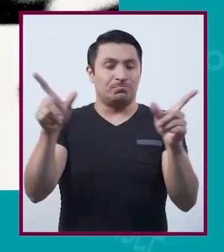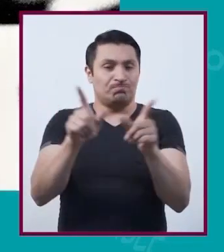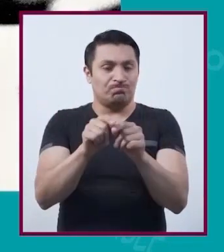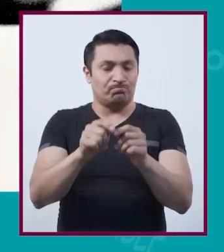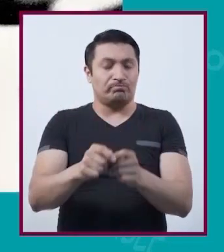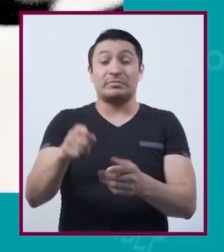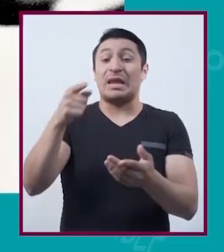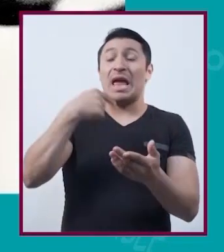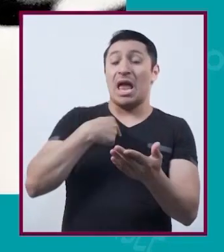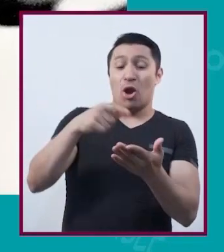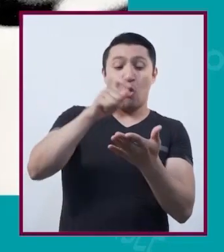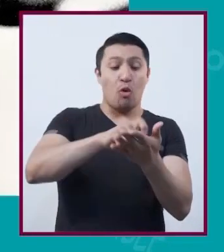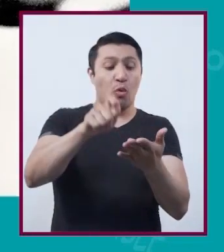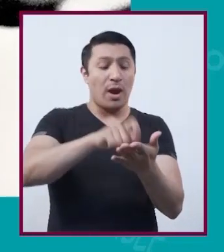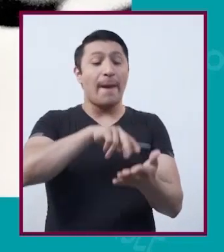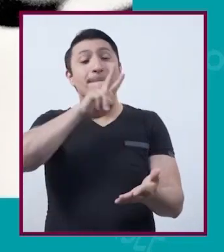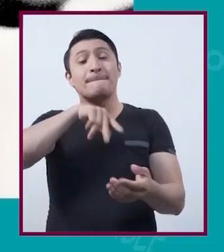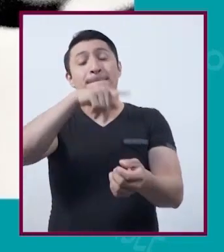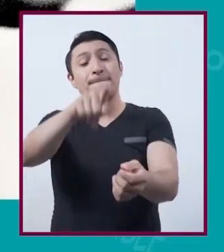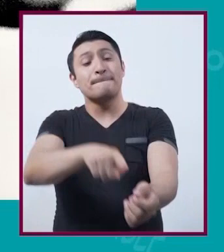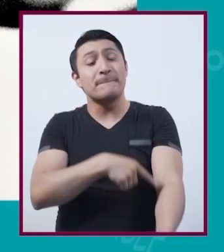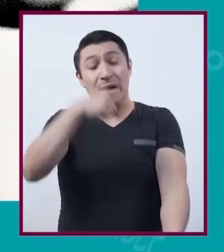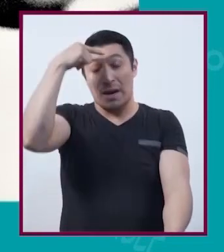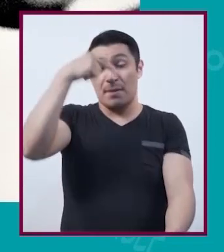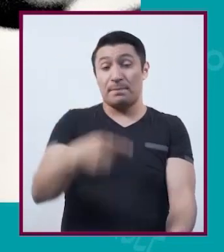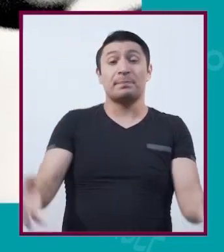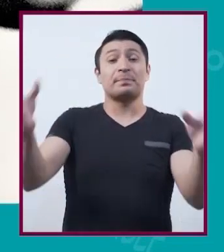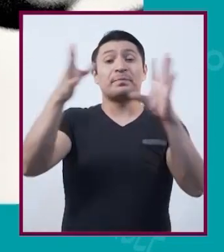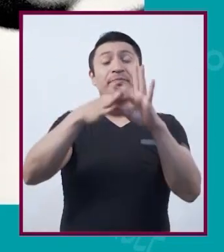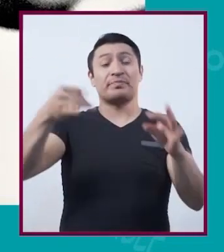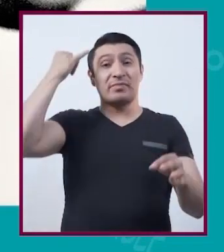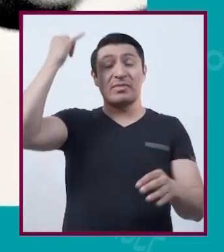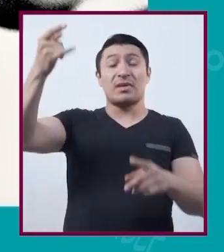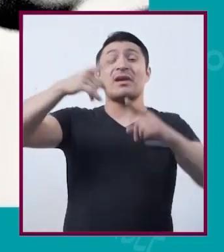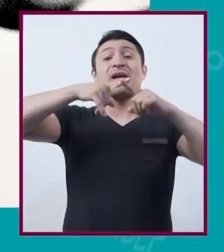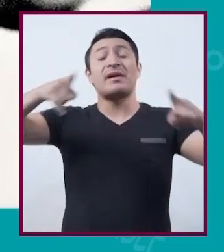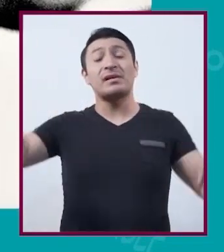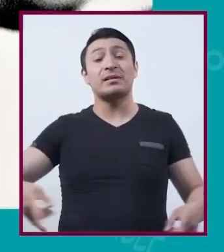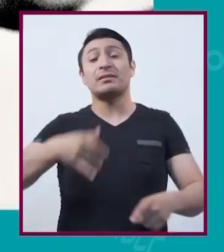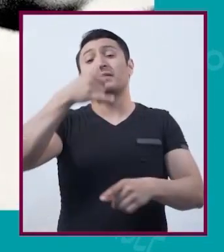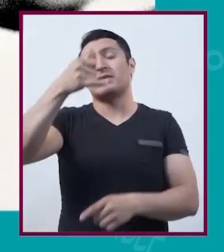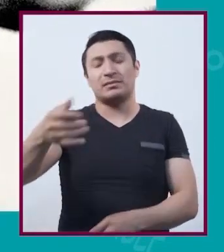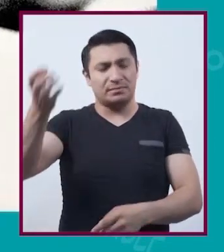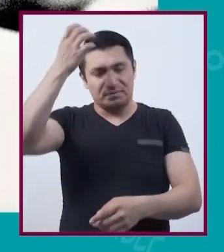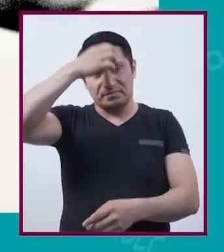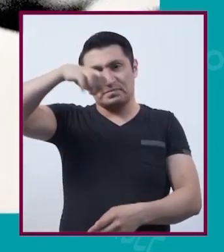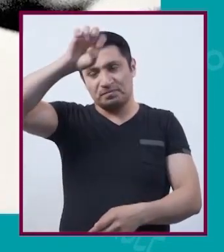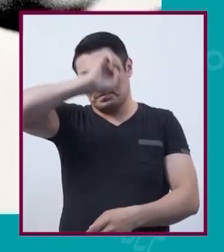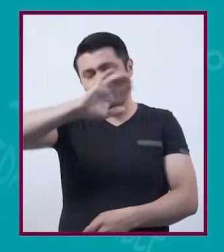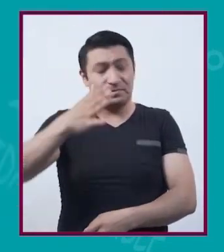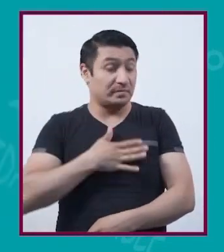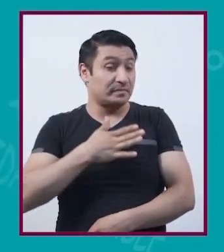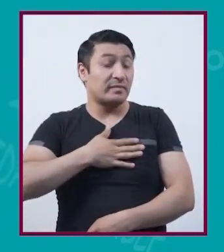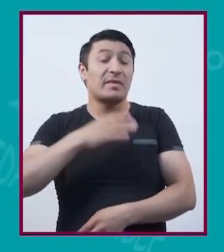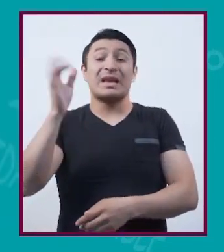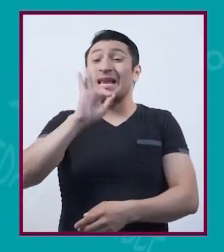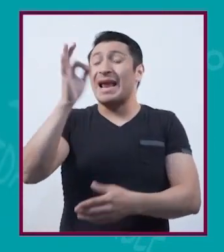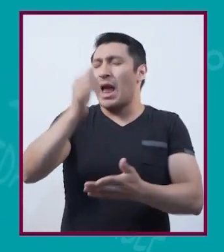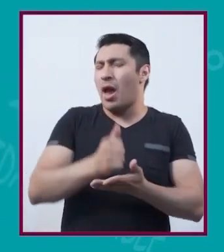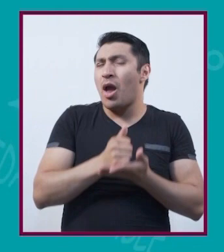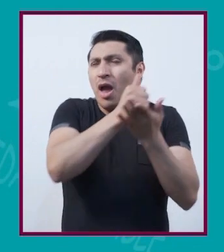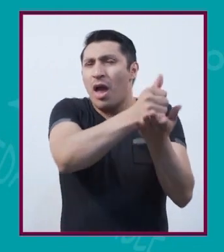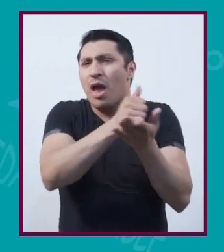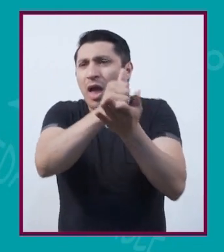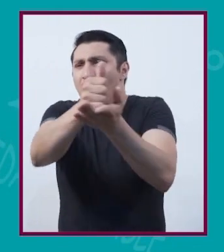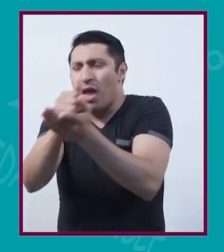ajenas y experiencias propias que quizá ayuden un poquito a despejar interrogantes que nos persiguen desde siempre.